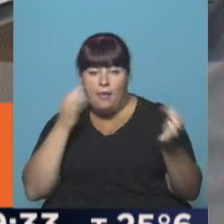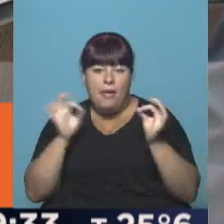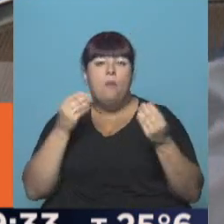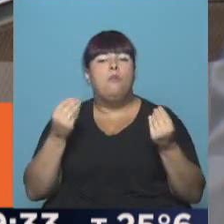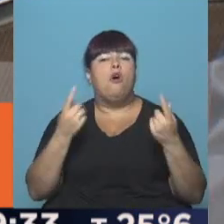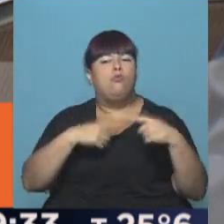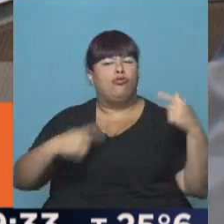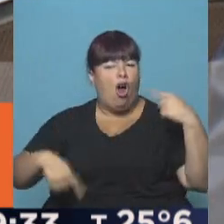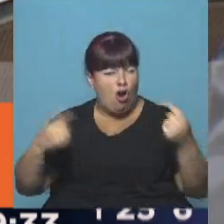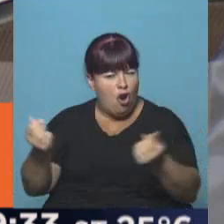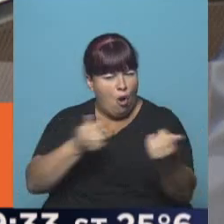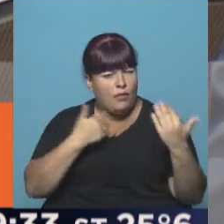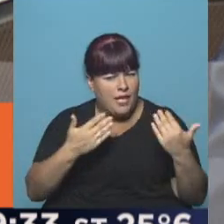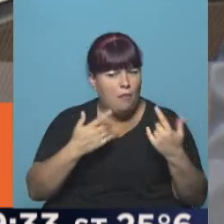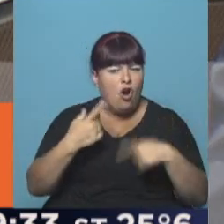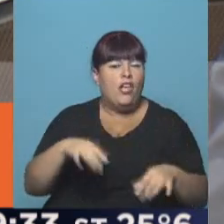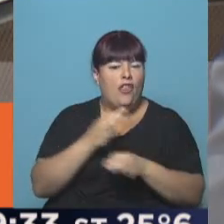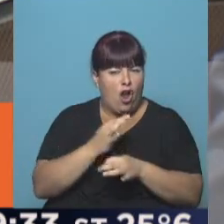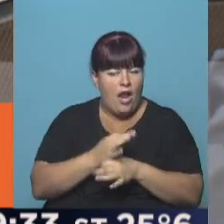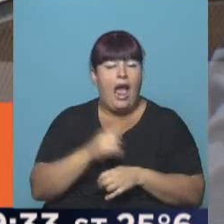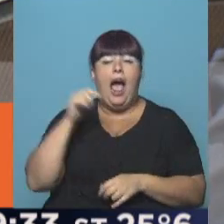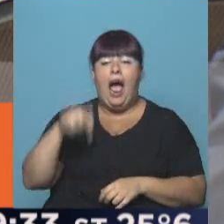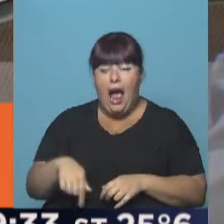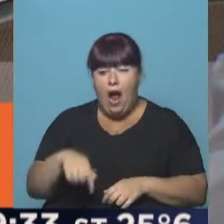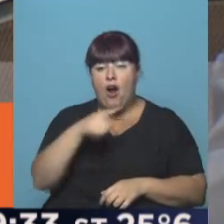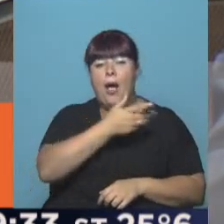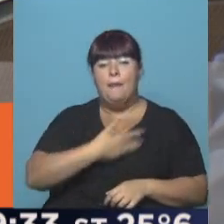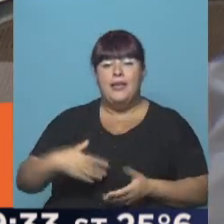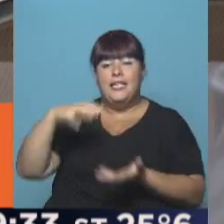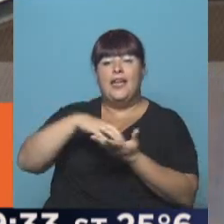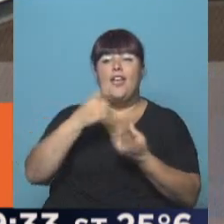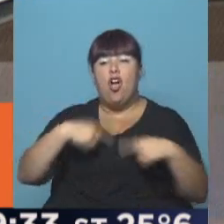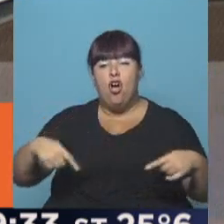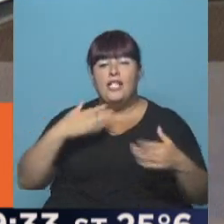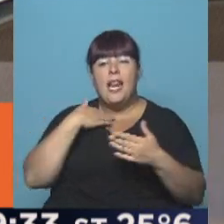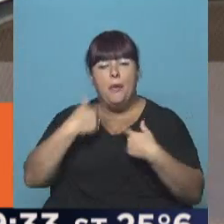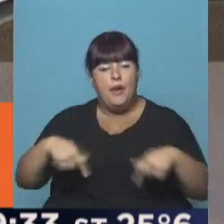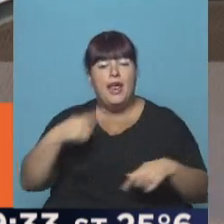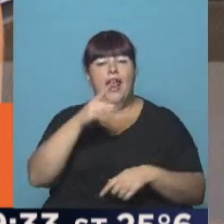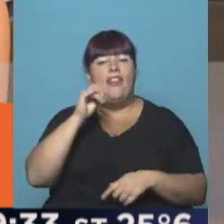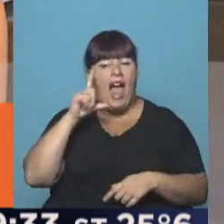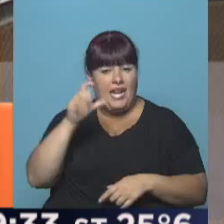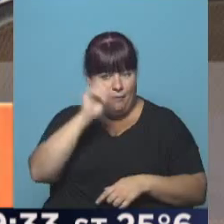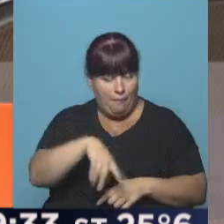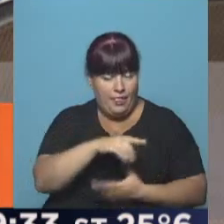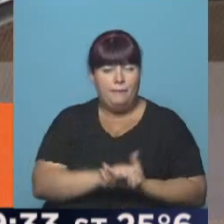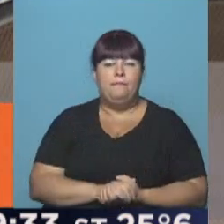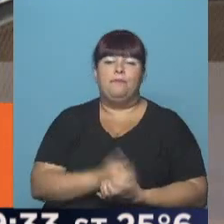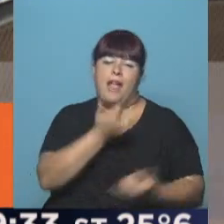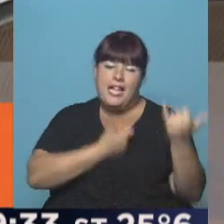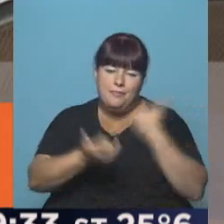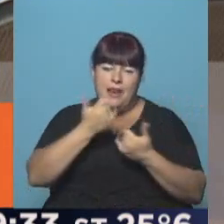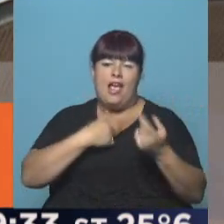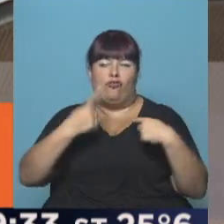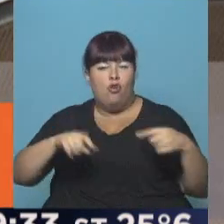porque hay mucha variedad para comprar útiles escolares ahora presidente de la cámara Argentina de papelerías y librerías está Daniel Iglesias con nosotros que nos está